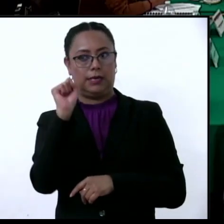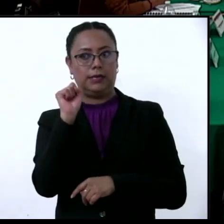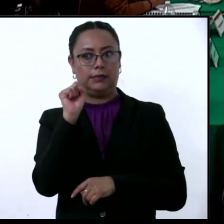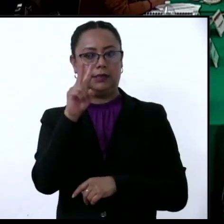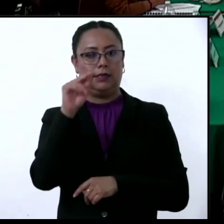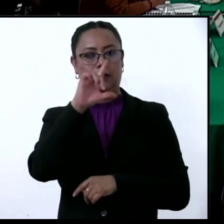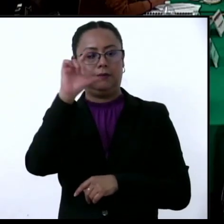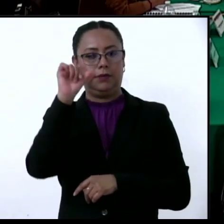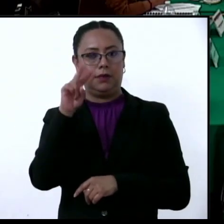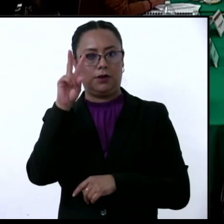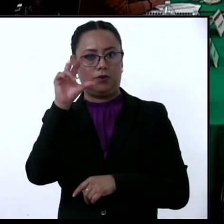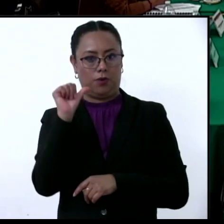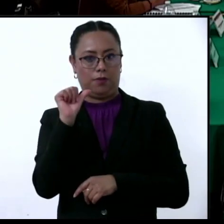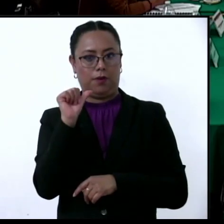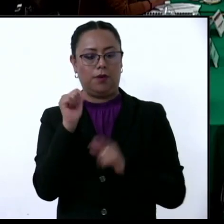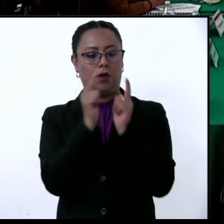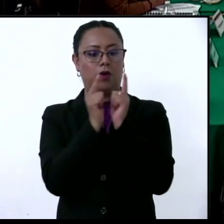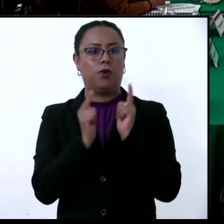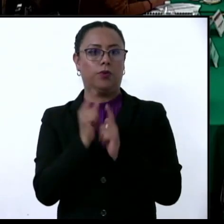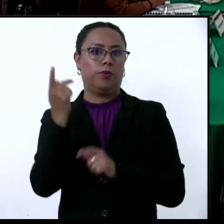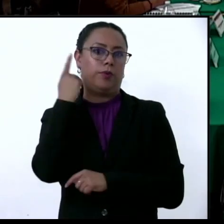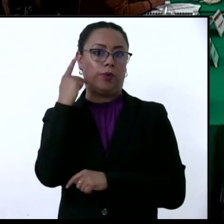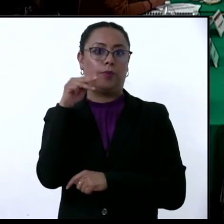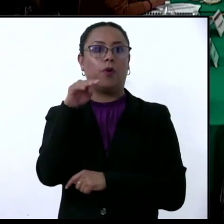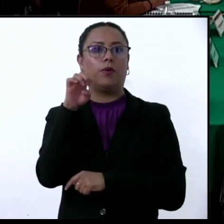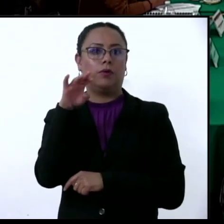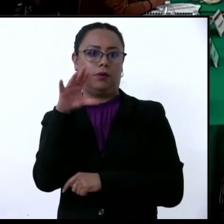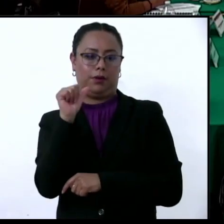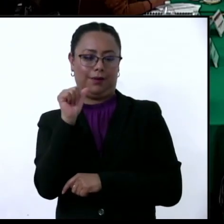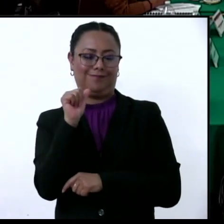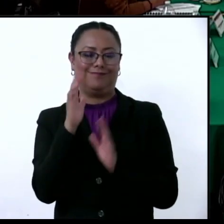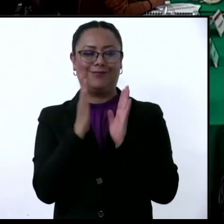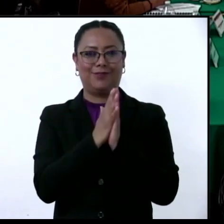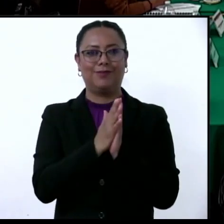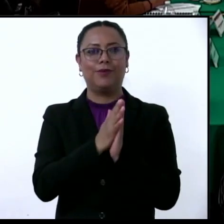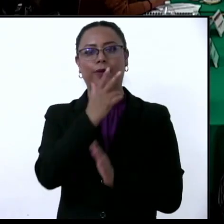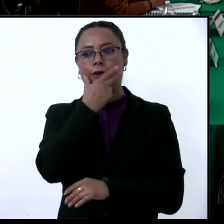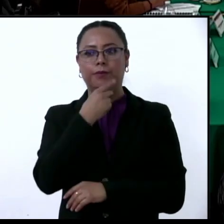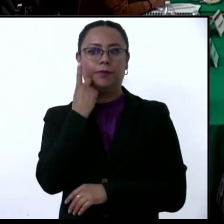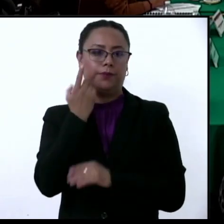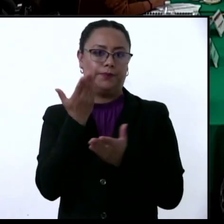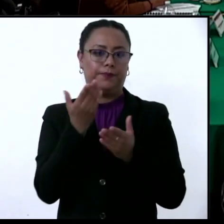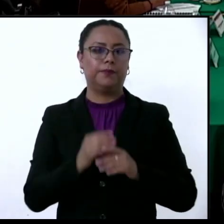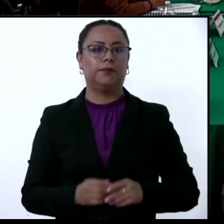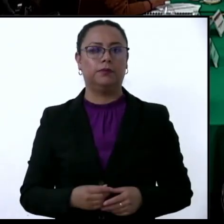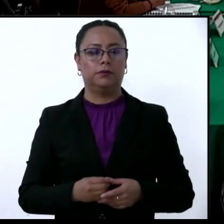Grupo Parlamentario de Morena. Adelante, diputado.